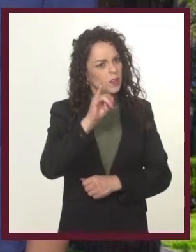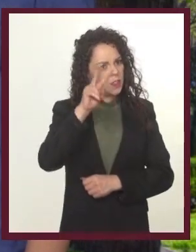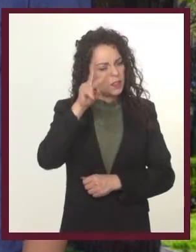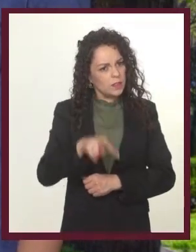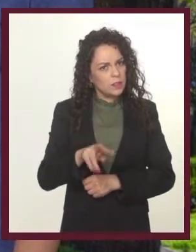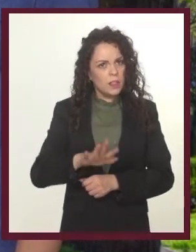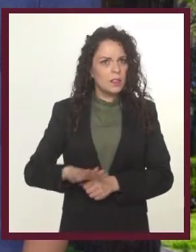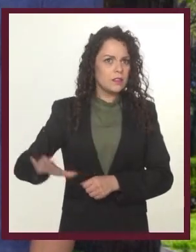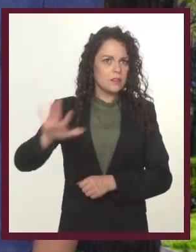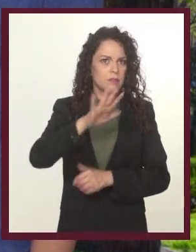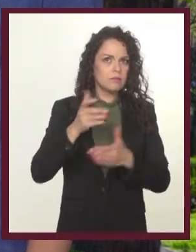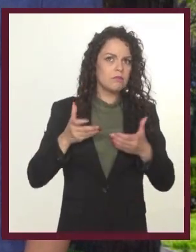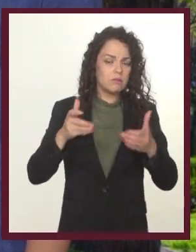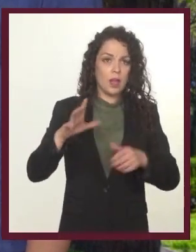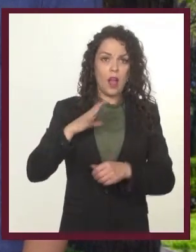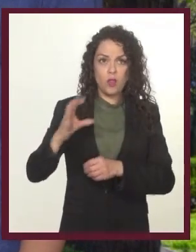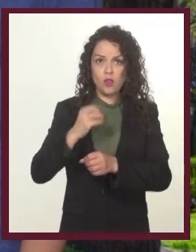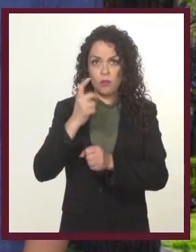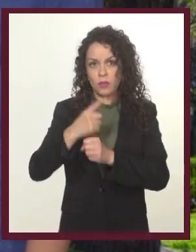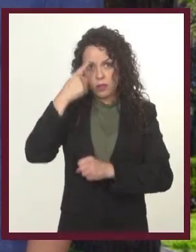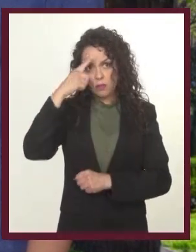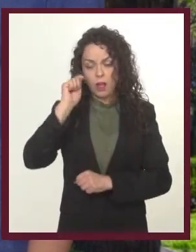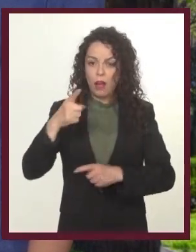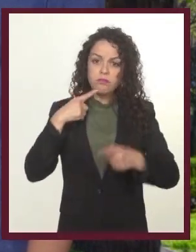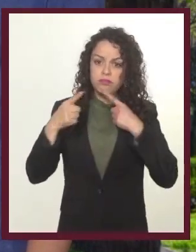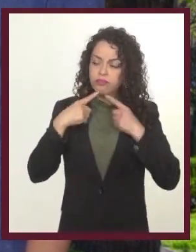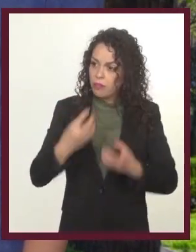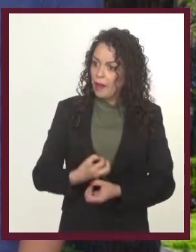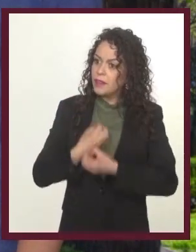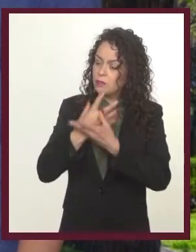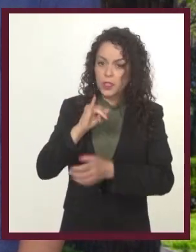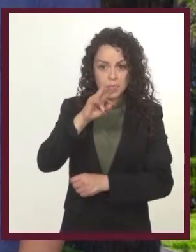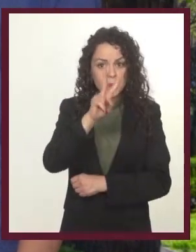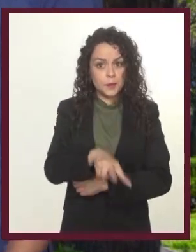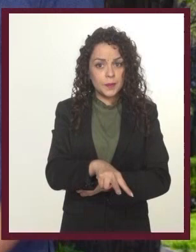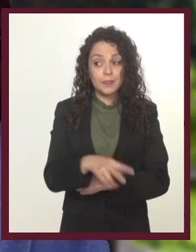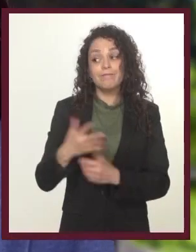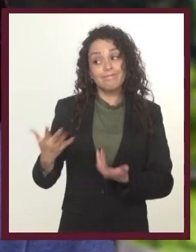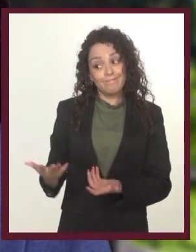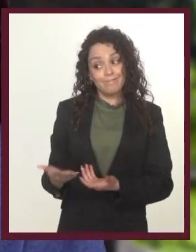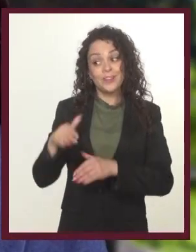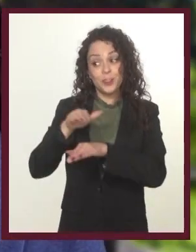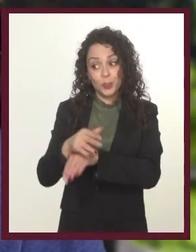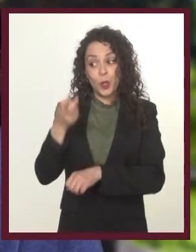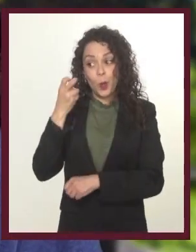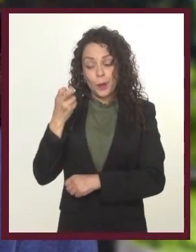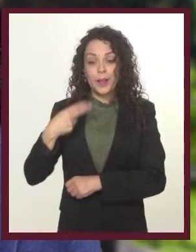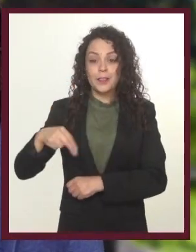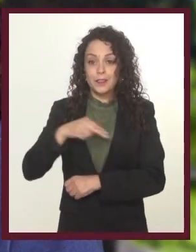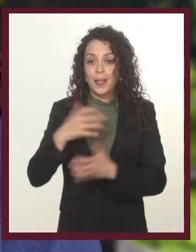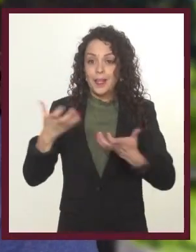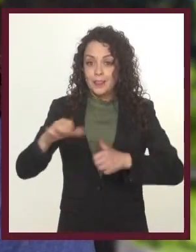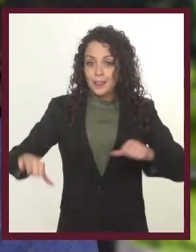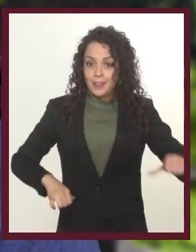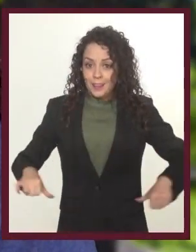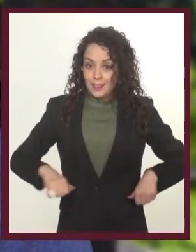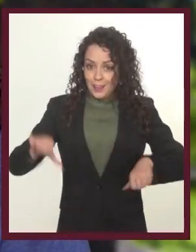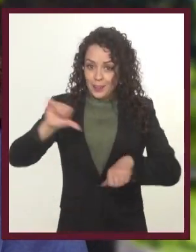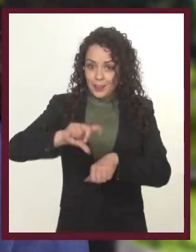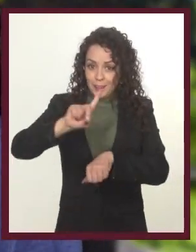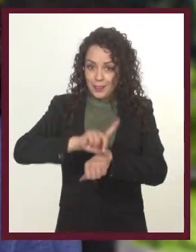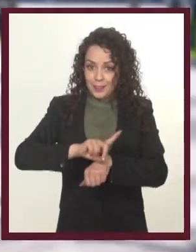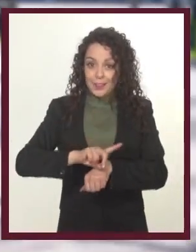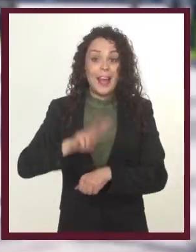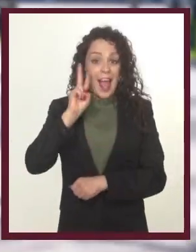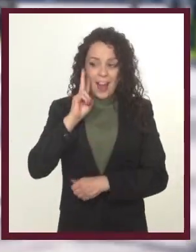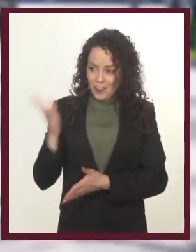Oye, ¿es cierto eso de que el espacio público está lleno de oportunidades para dialogar y expresarnos? Y justo sobre eso vamos a hacer nuestro ejercicio el